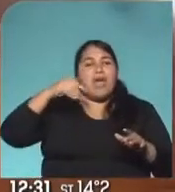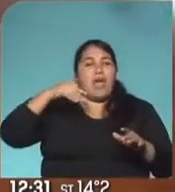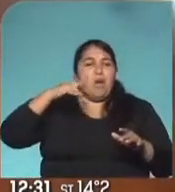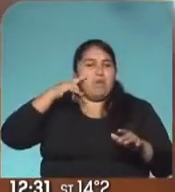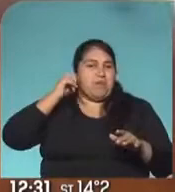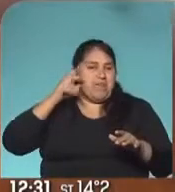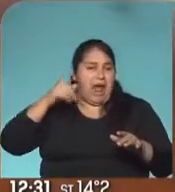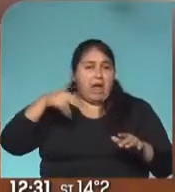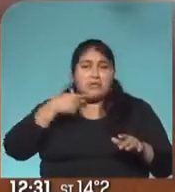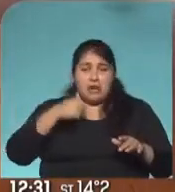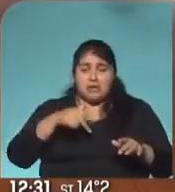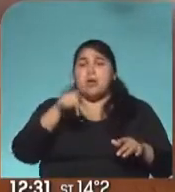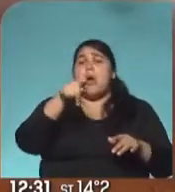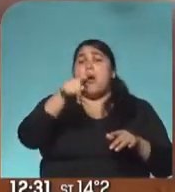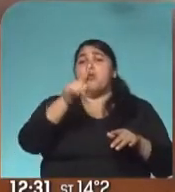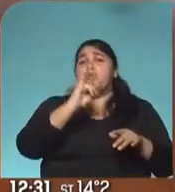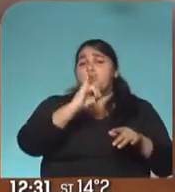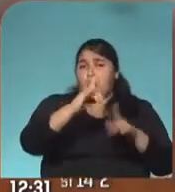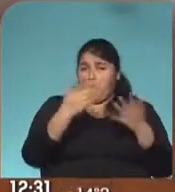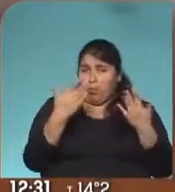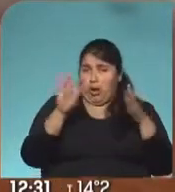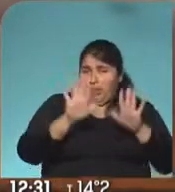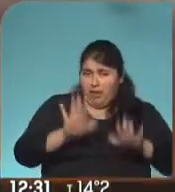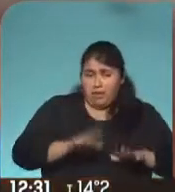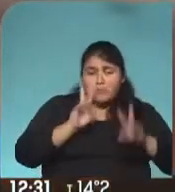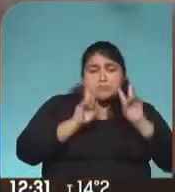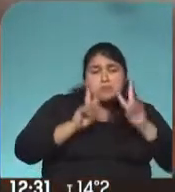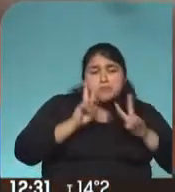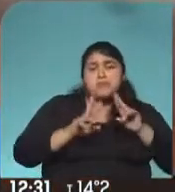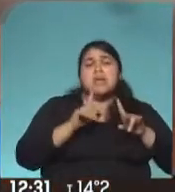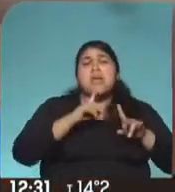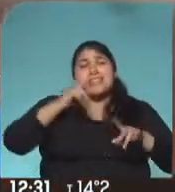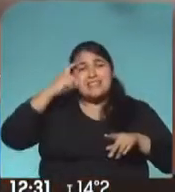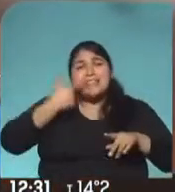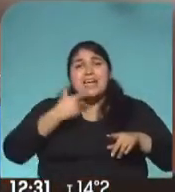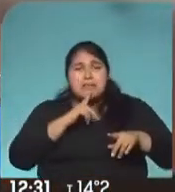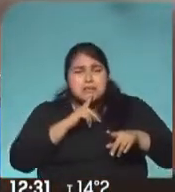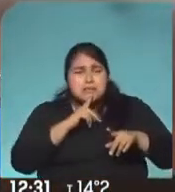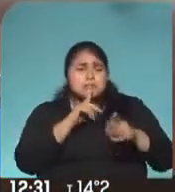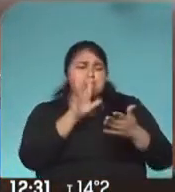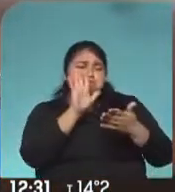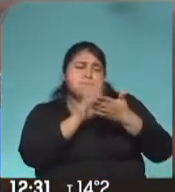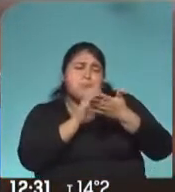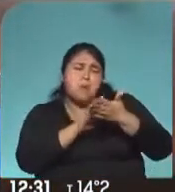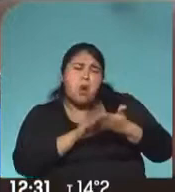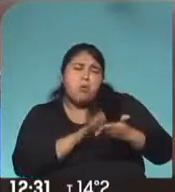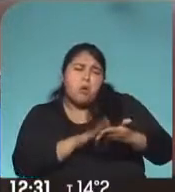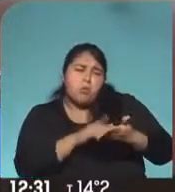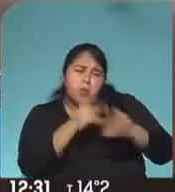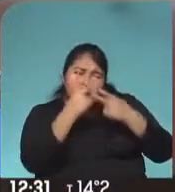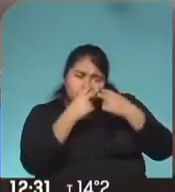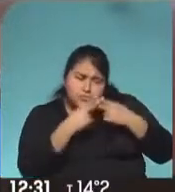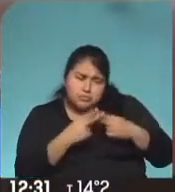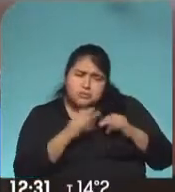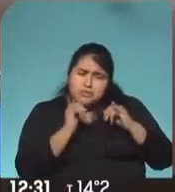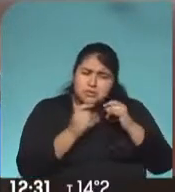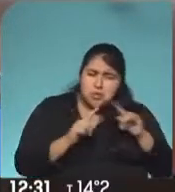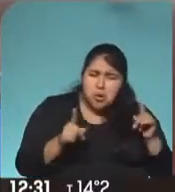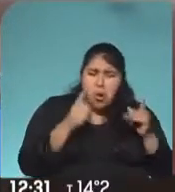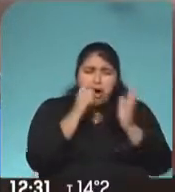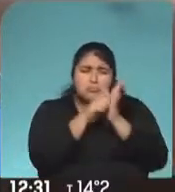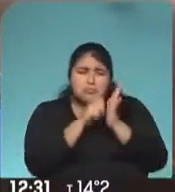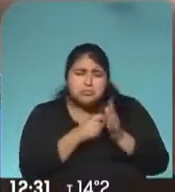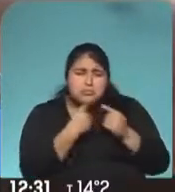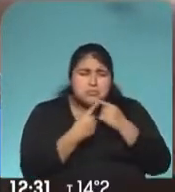ser un test de su dolor de cabeza y lo puede orientar y con eso su médico y comentarle mire me salió una cefalea por tensión y la tengo frecuente